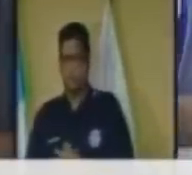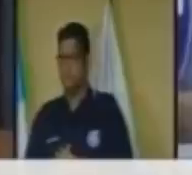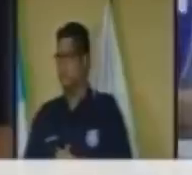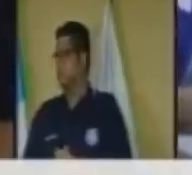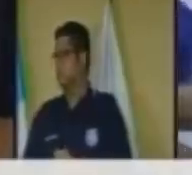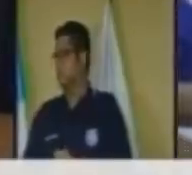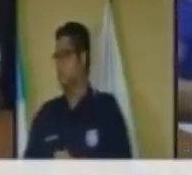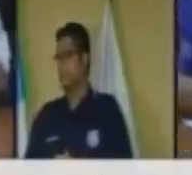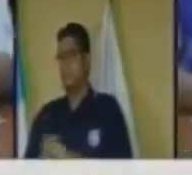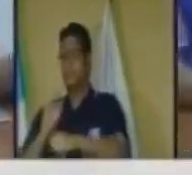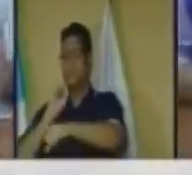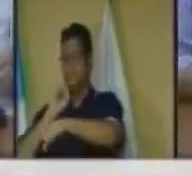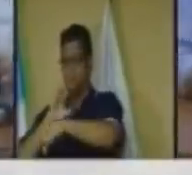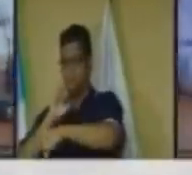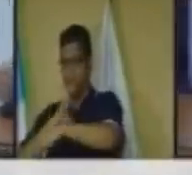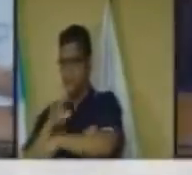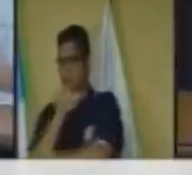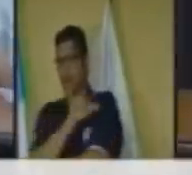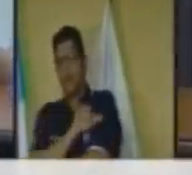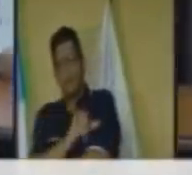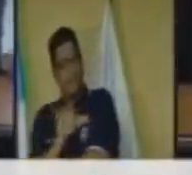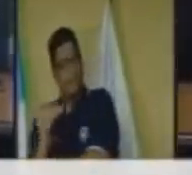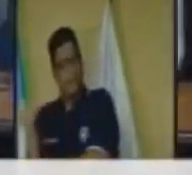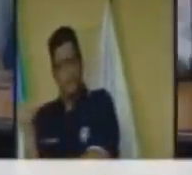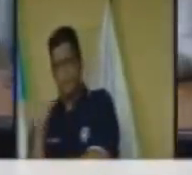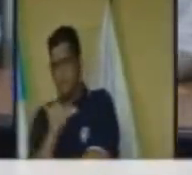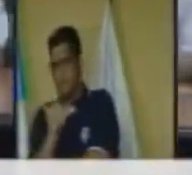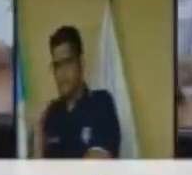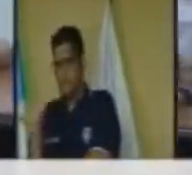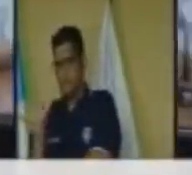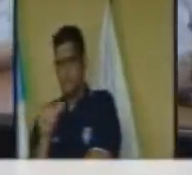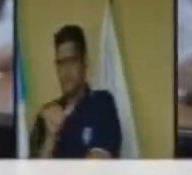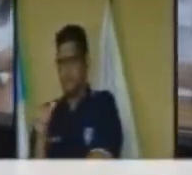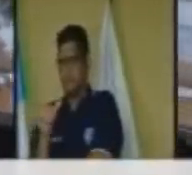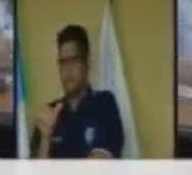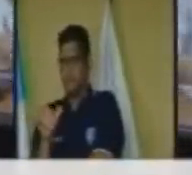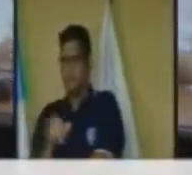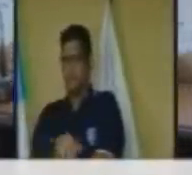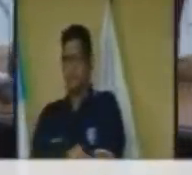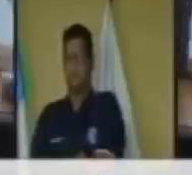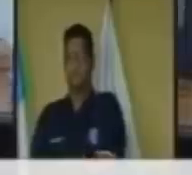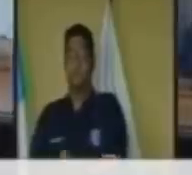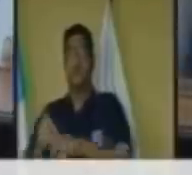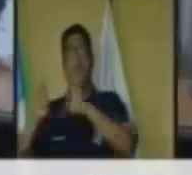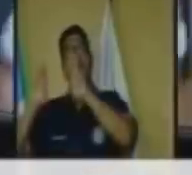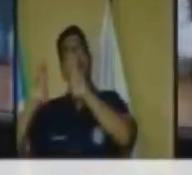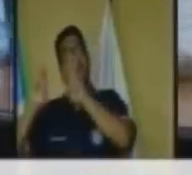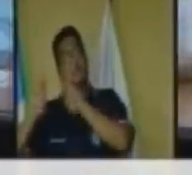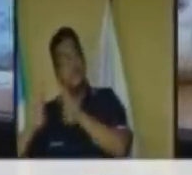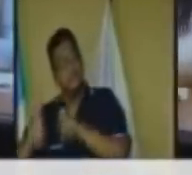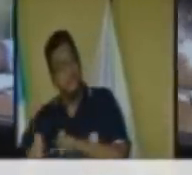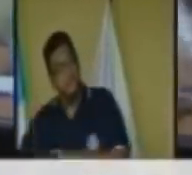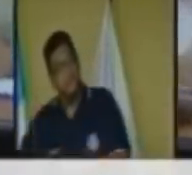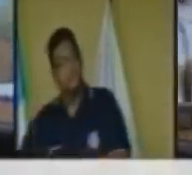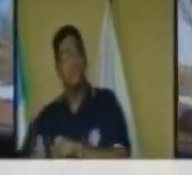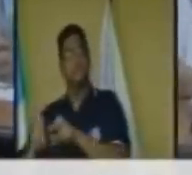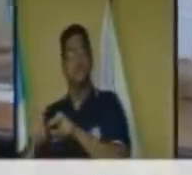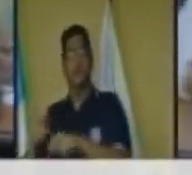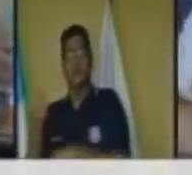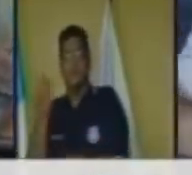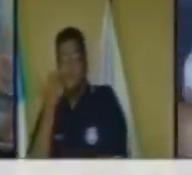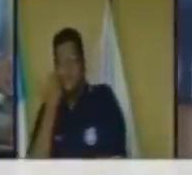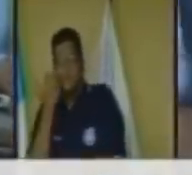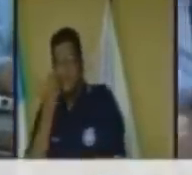la recomendación sigue siendo la misma que hemos venido dando desde hace semanas. Las personas con enfermedades